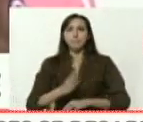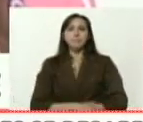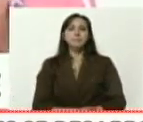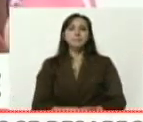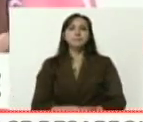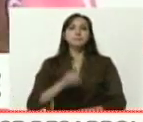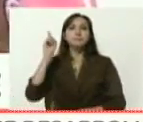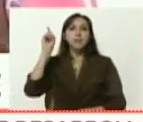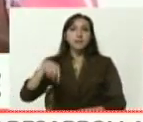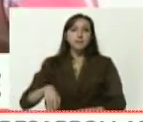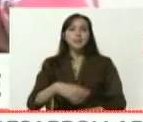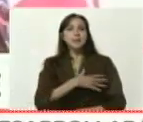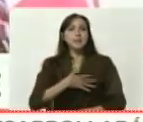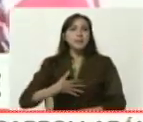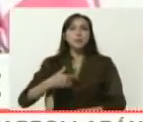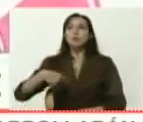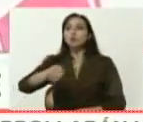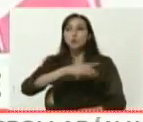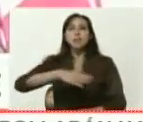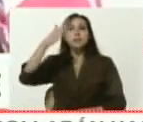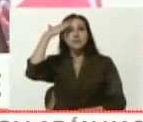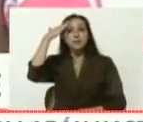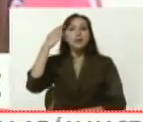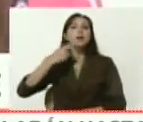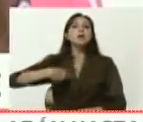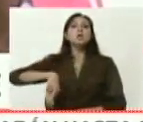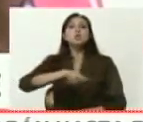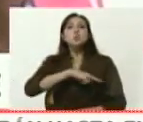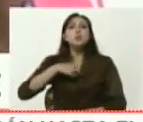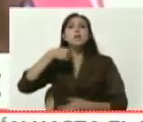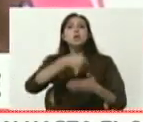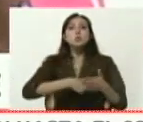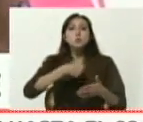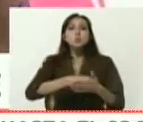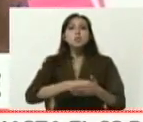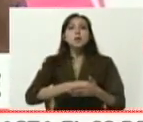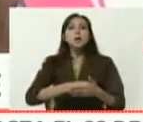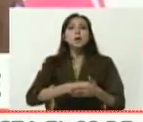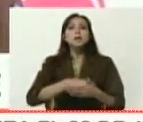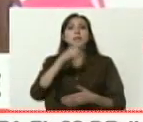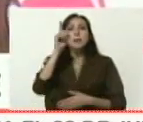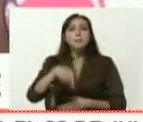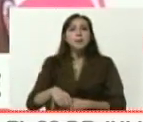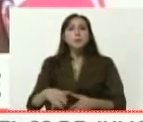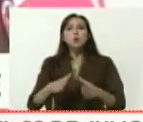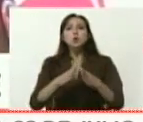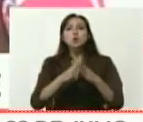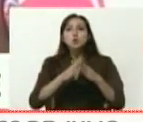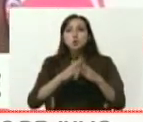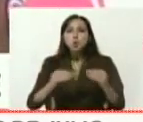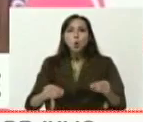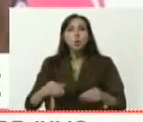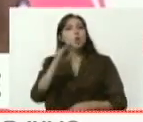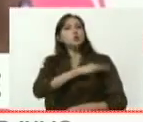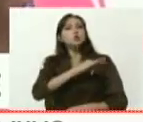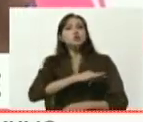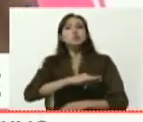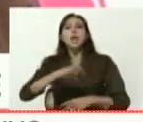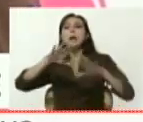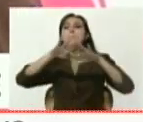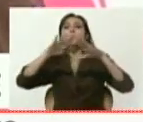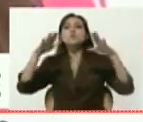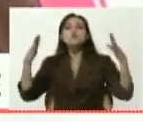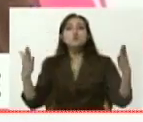También quiero que sepan que nuestra lucha es por toda la Liga Socialista Mundial. Esta